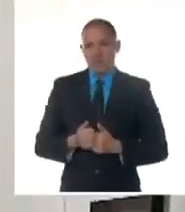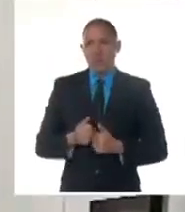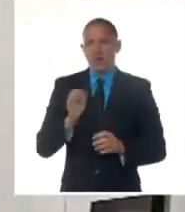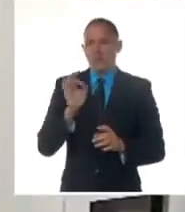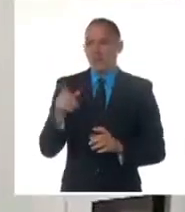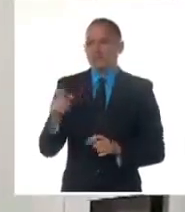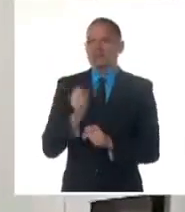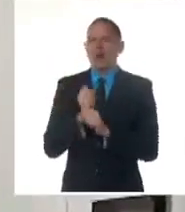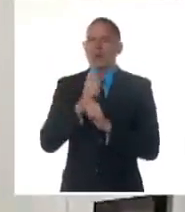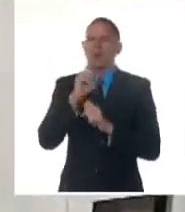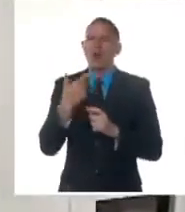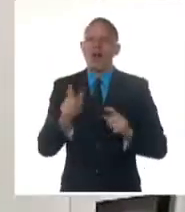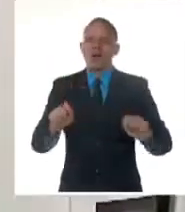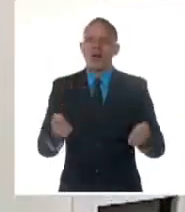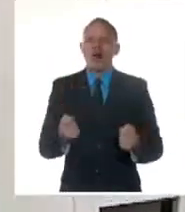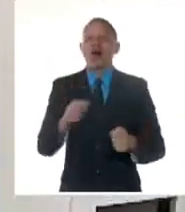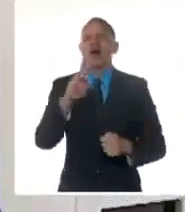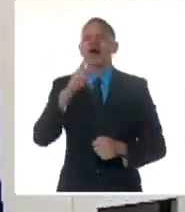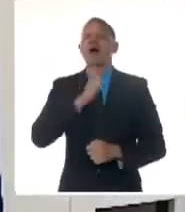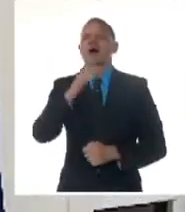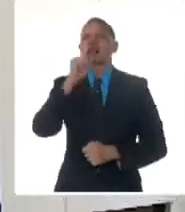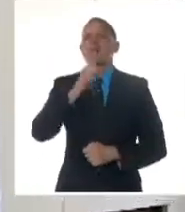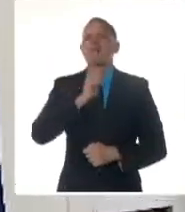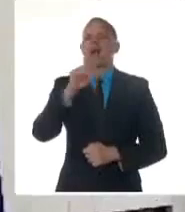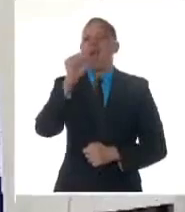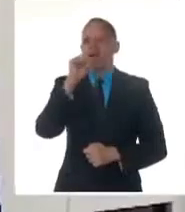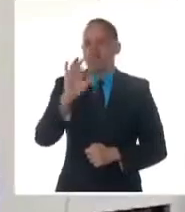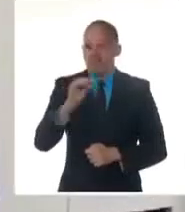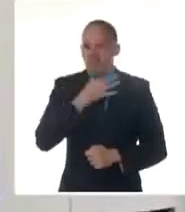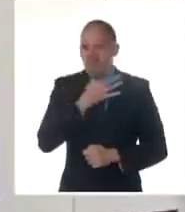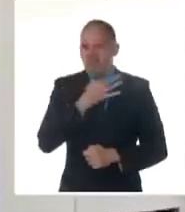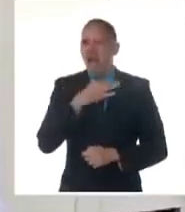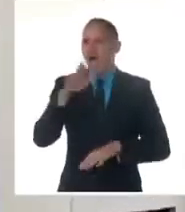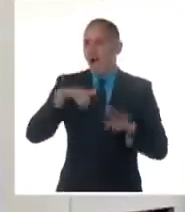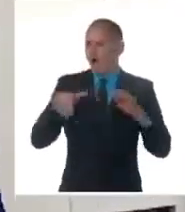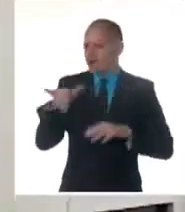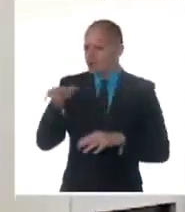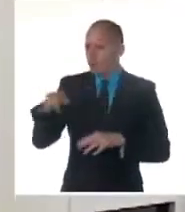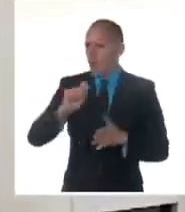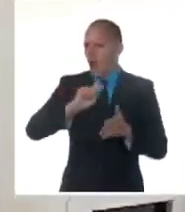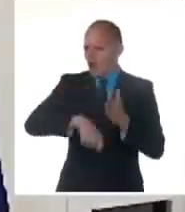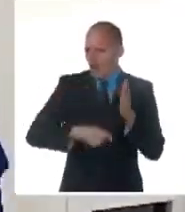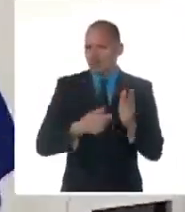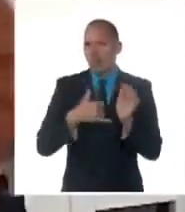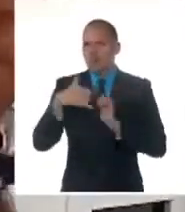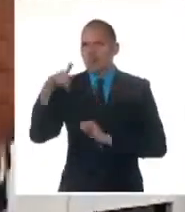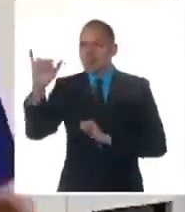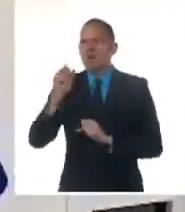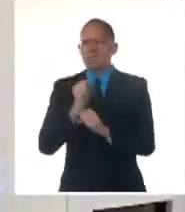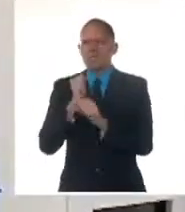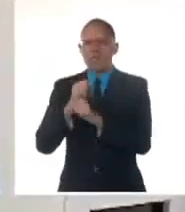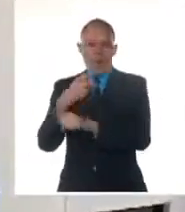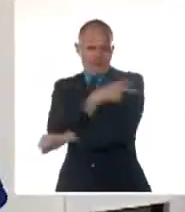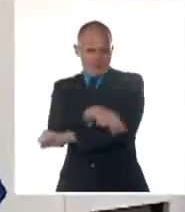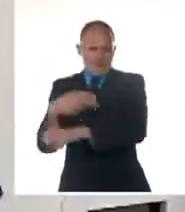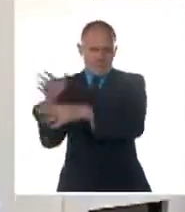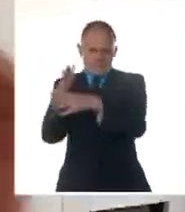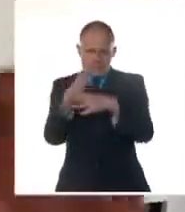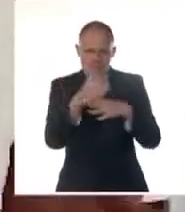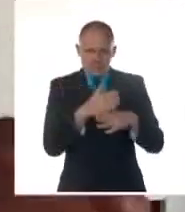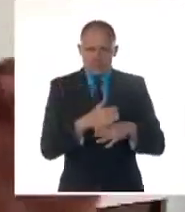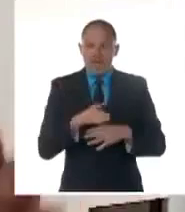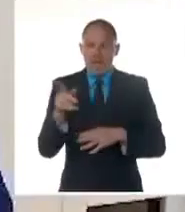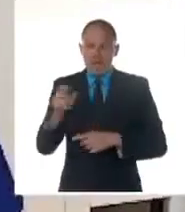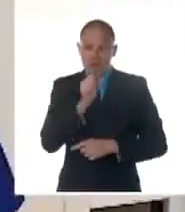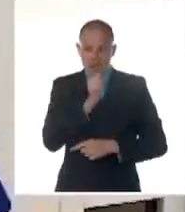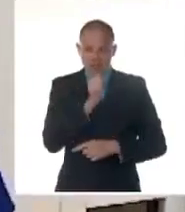Rebelde, sino algunas veces fue contratado para trabajar en el exterior. Y bueno, en el béisbol era una voz, pero además